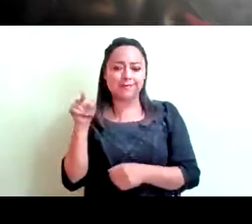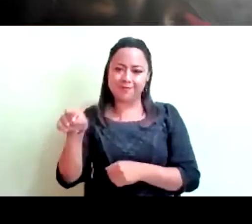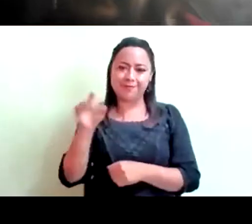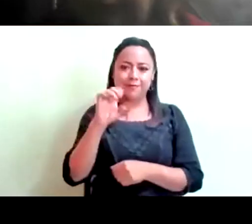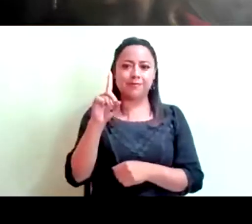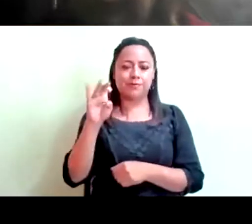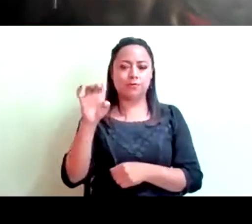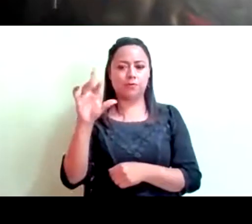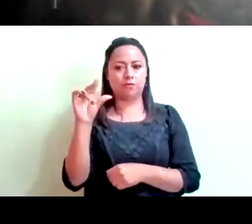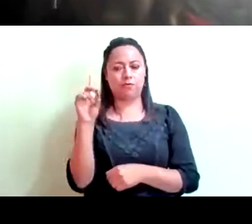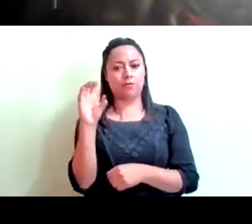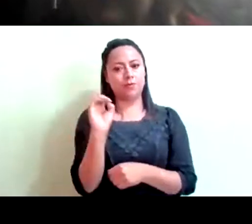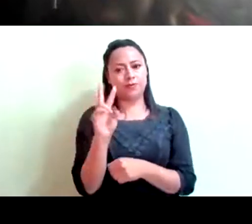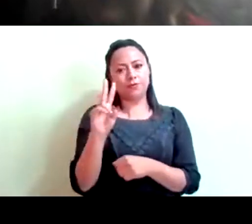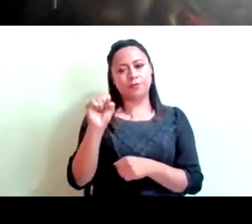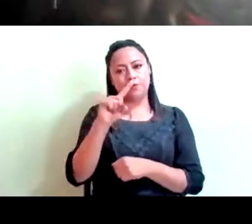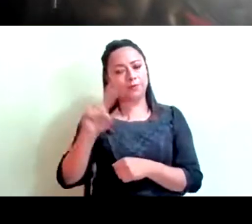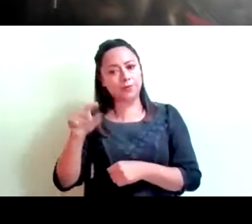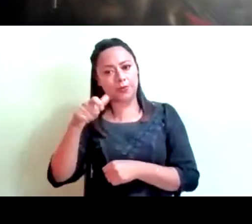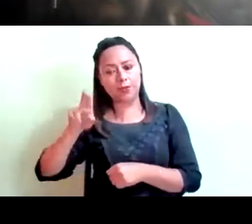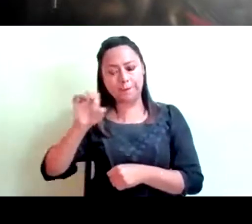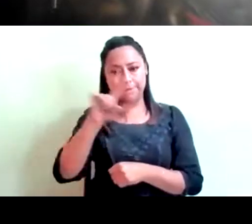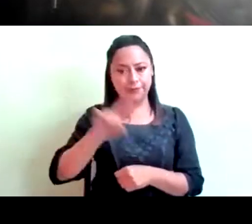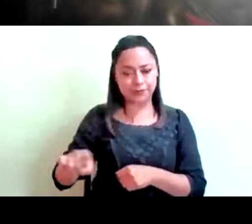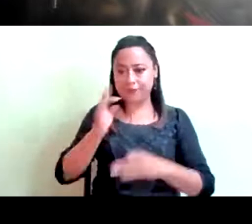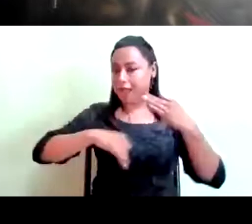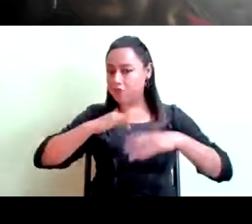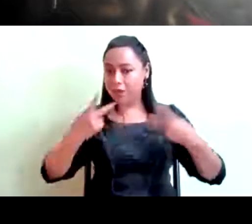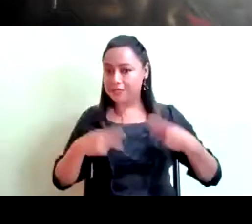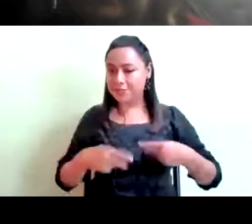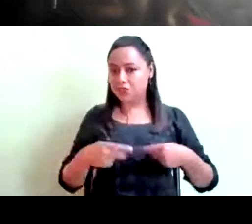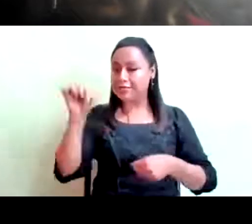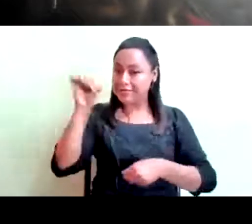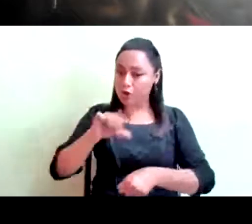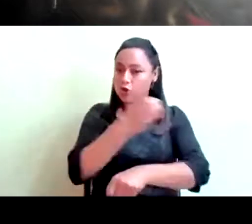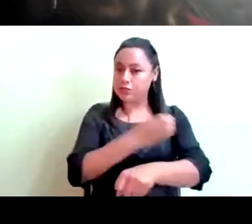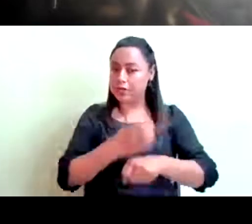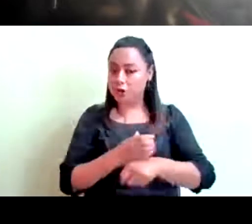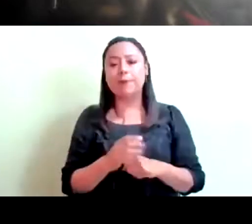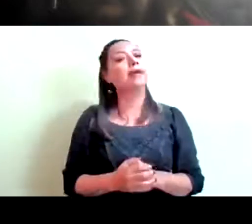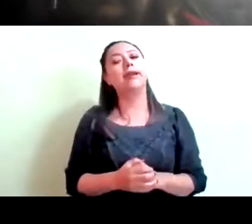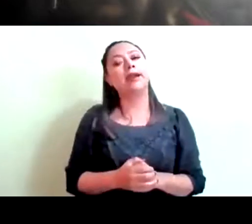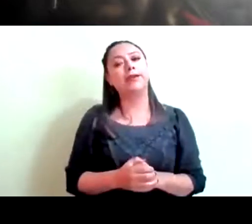Eduardo Vázquez, a todos los que nos acompañaron el día de hoy, los y las que nos acompañaron el día de hoy.